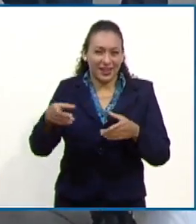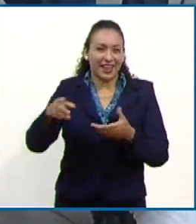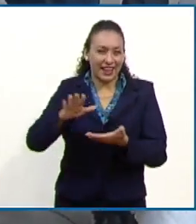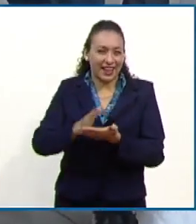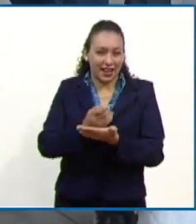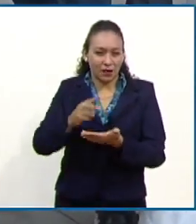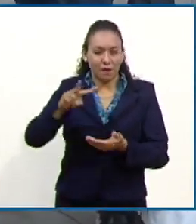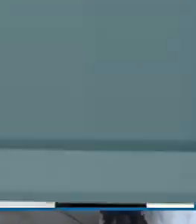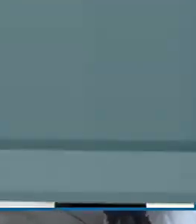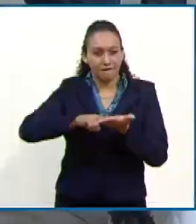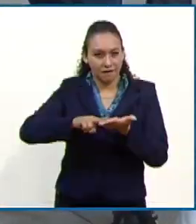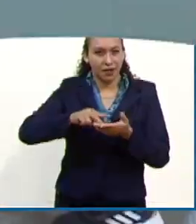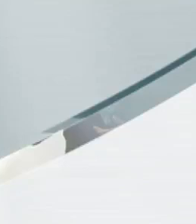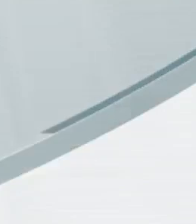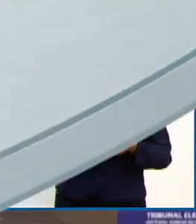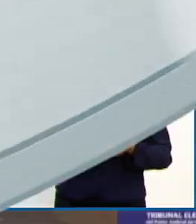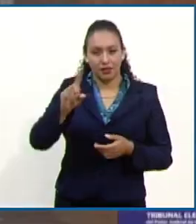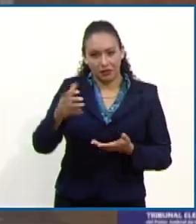Verde.